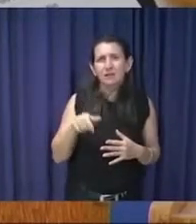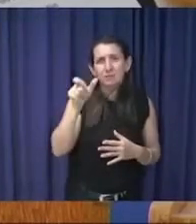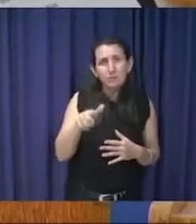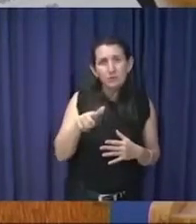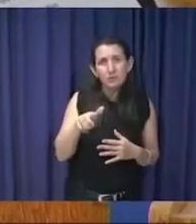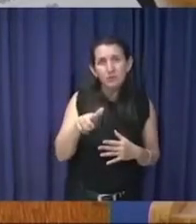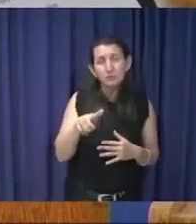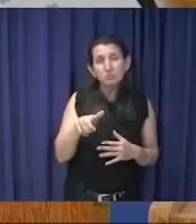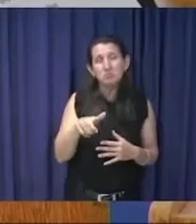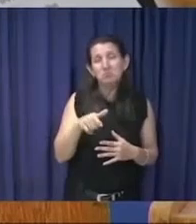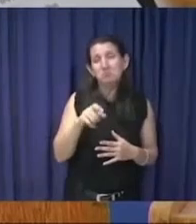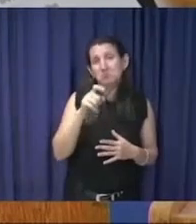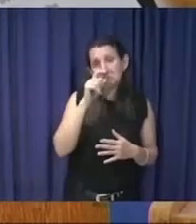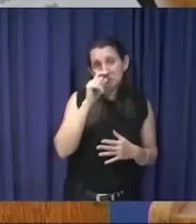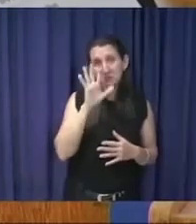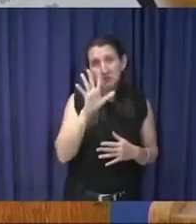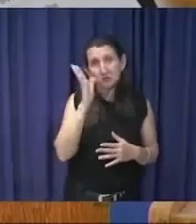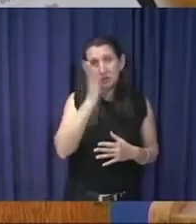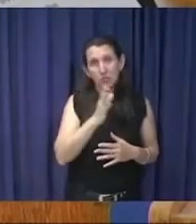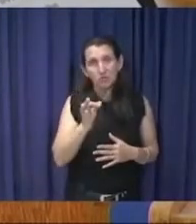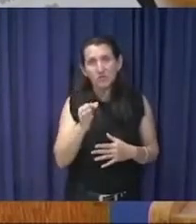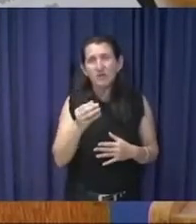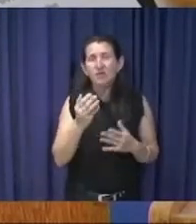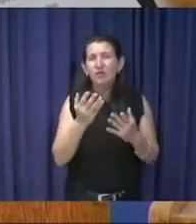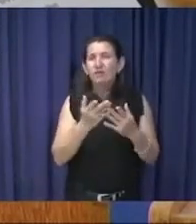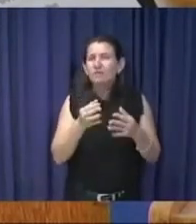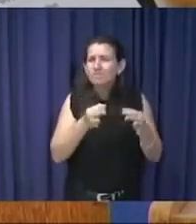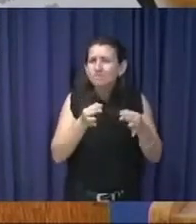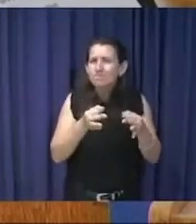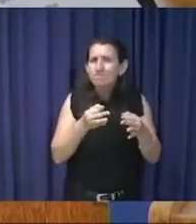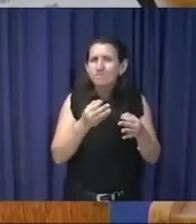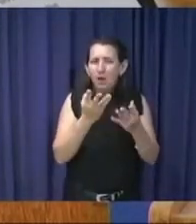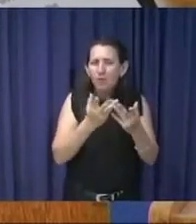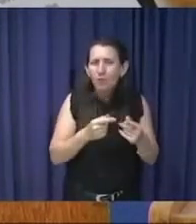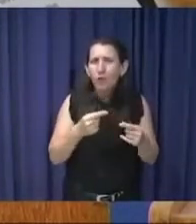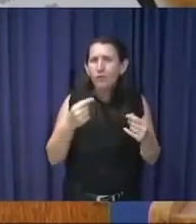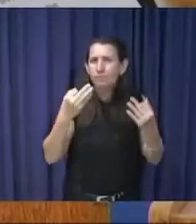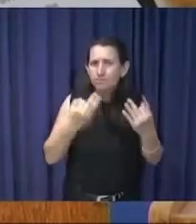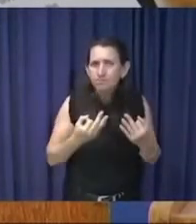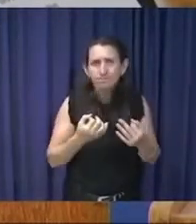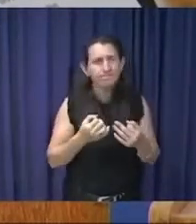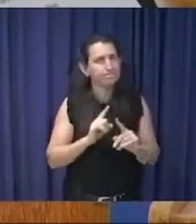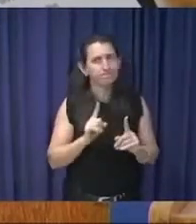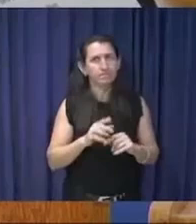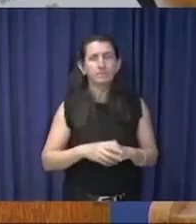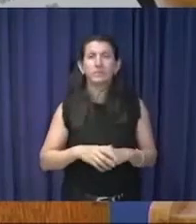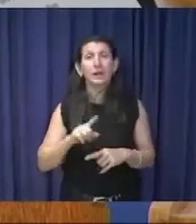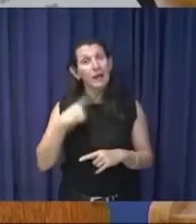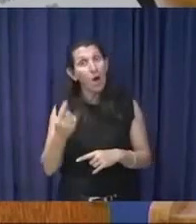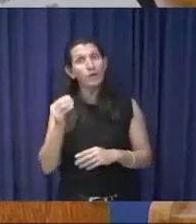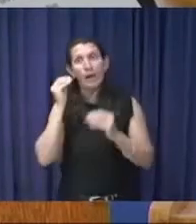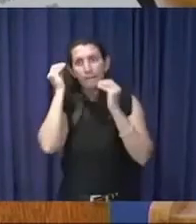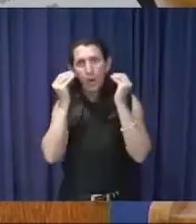un 65% utilizando una fórmula que no sería la correcta. Y la otra preocupación sobre el